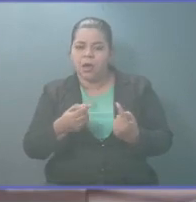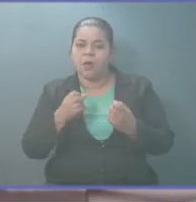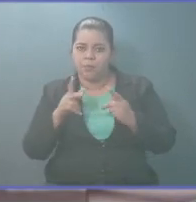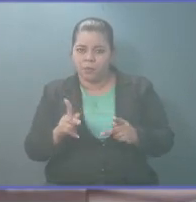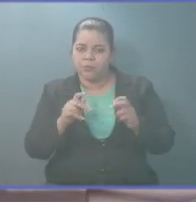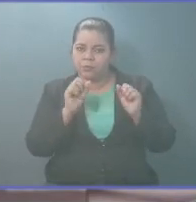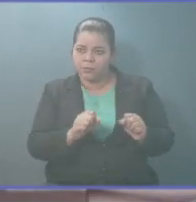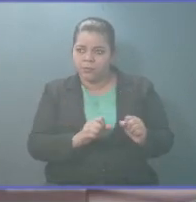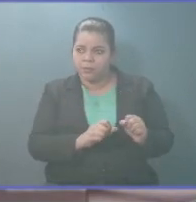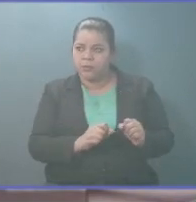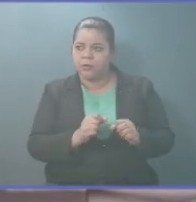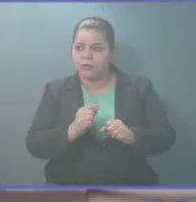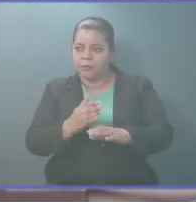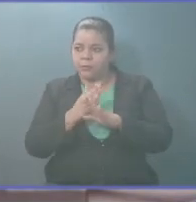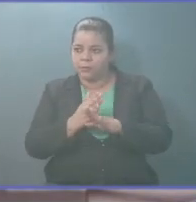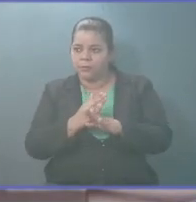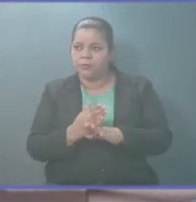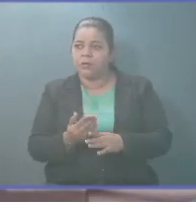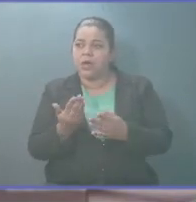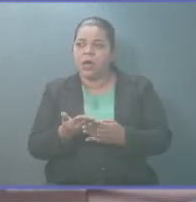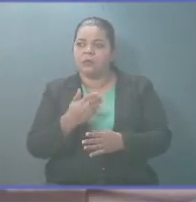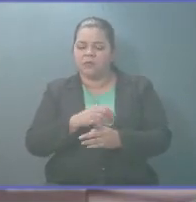ambiente, ¿a quién no le urge?